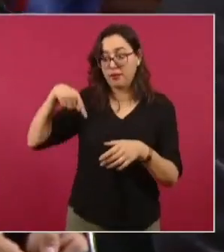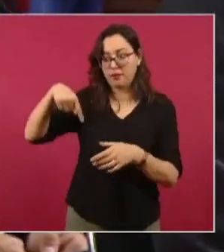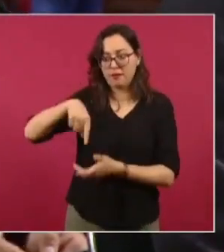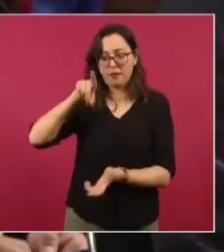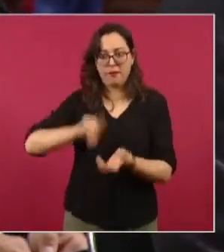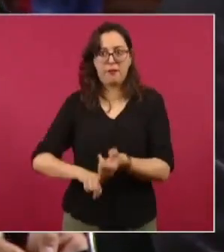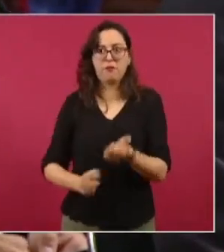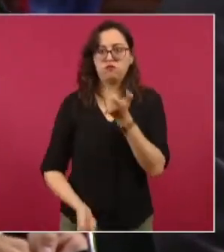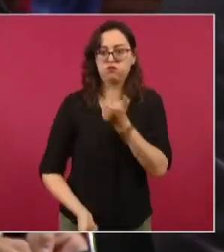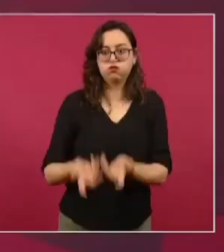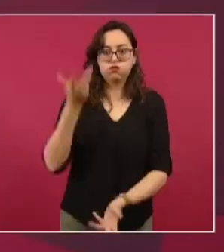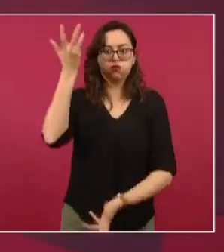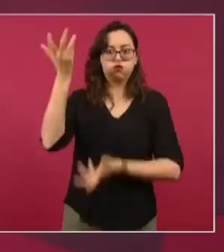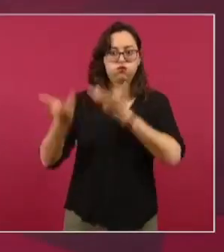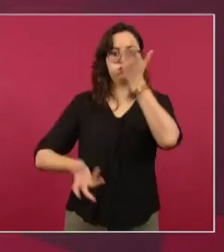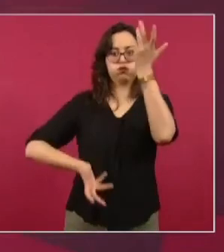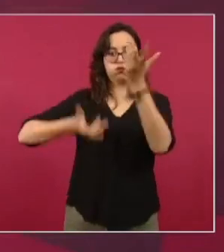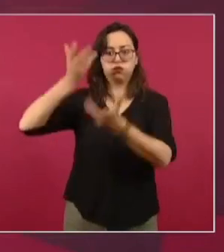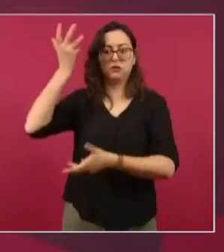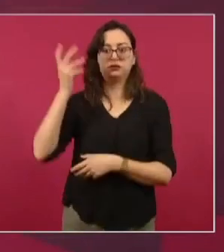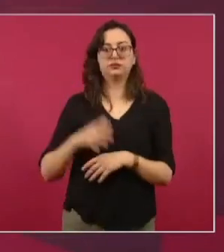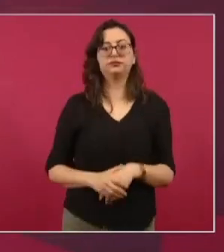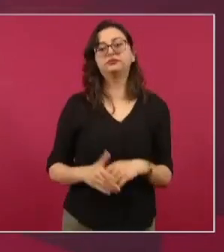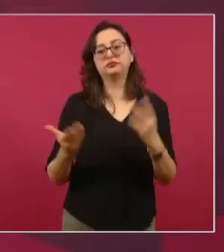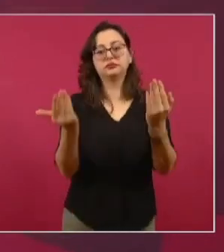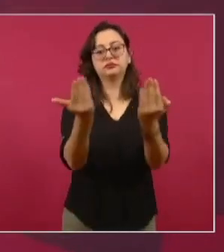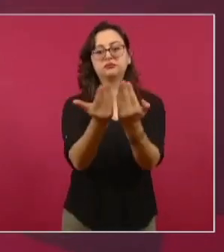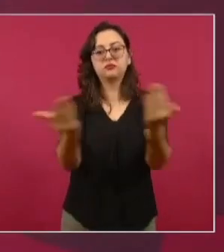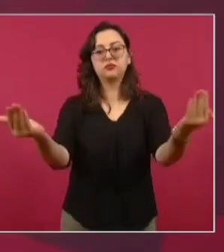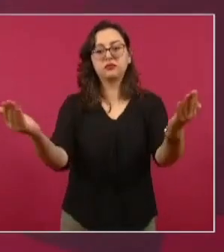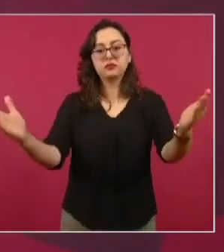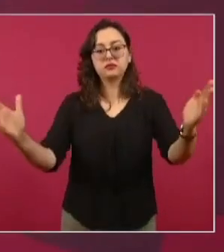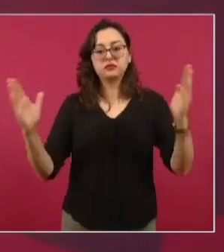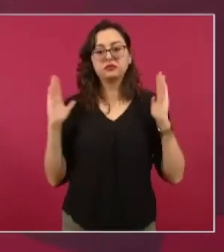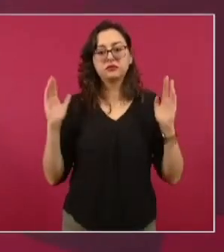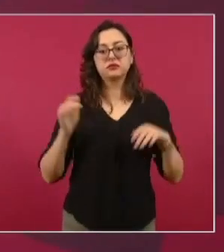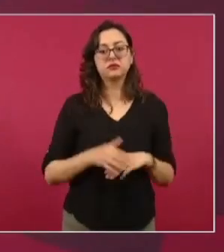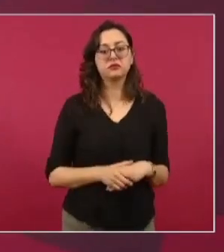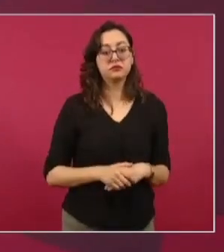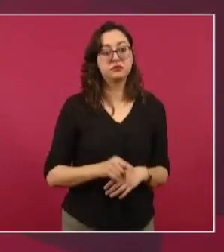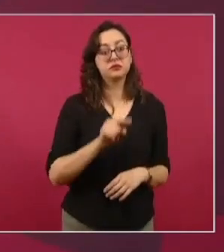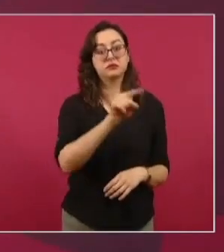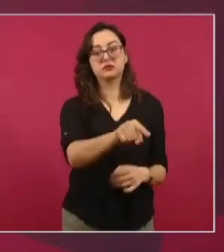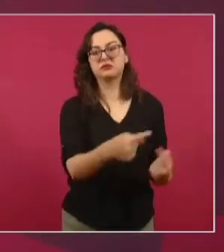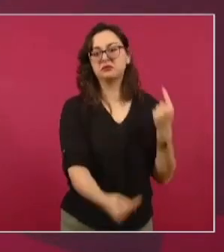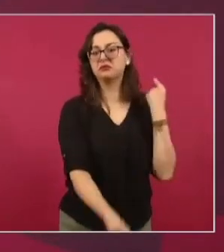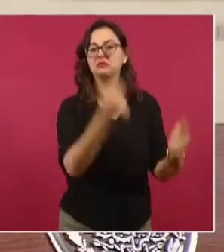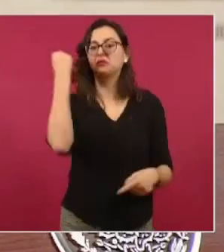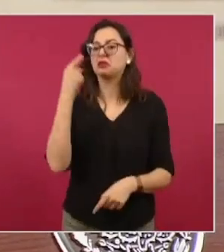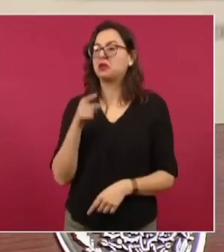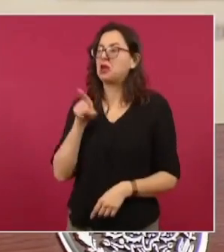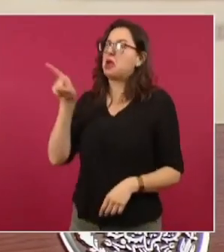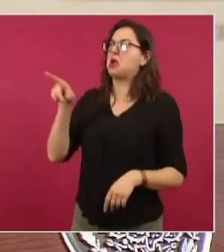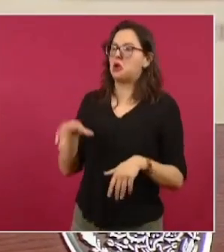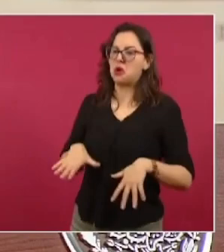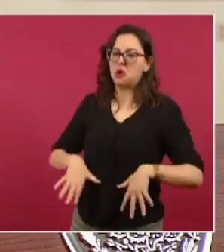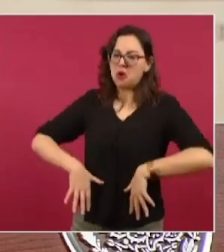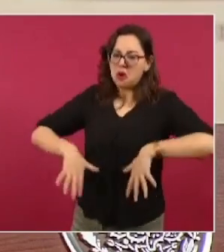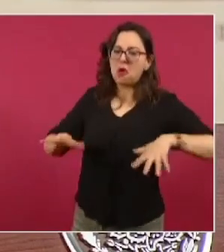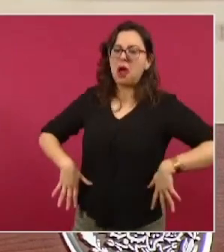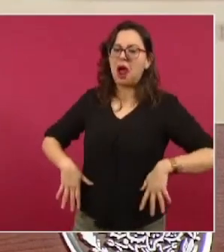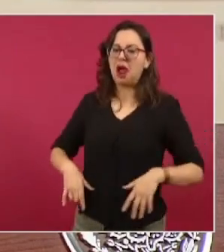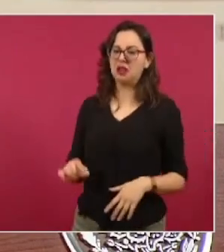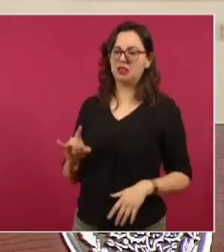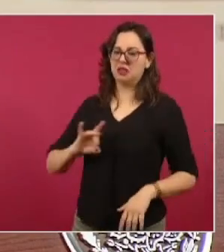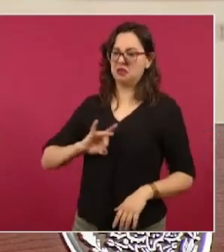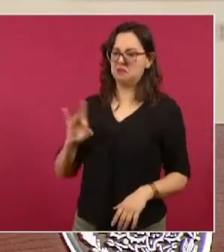entonces vienen aquí y dicen cobarde no tengas miedo da la cara